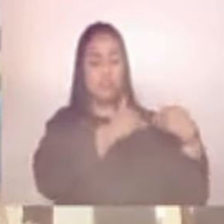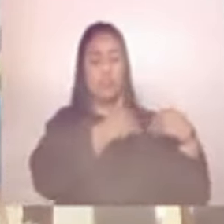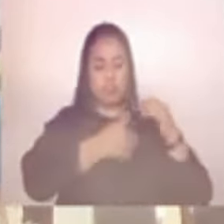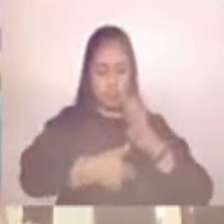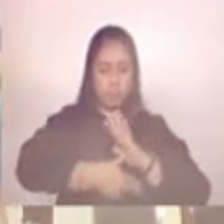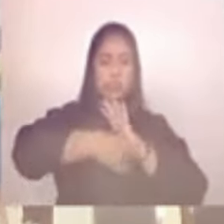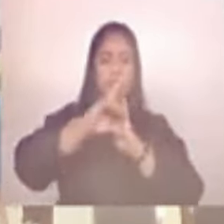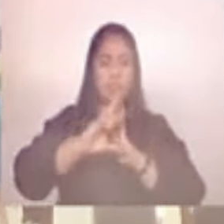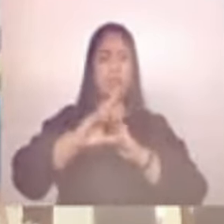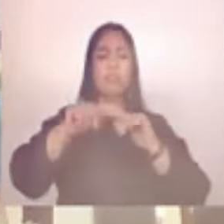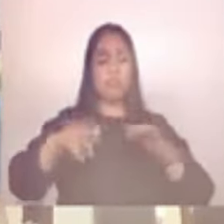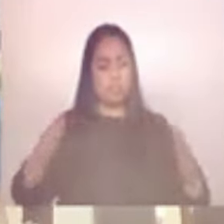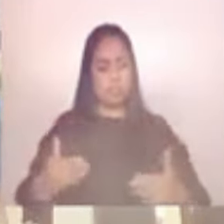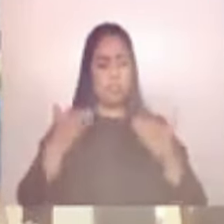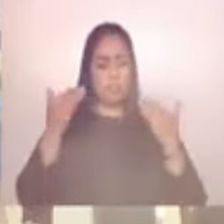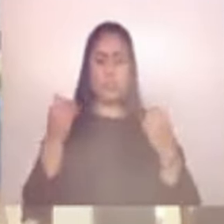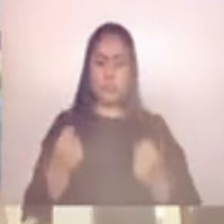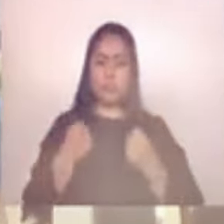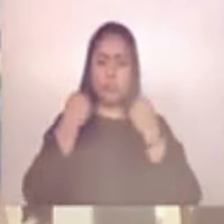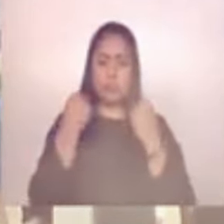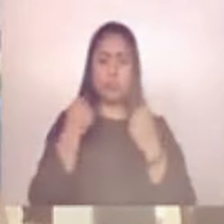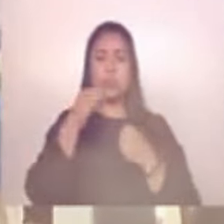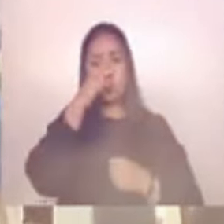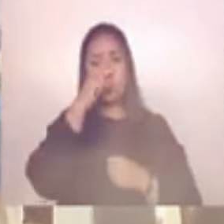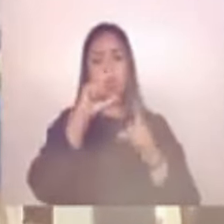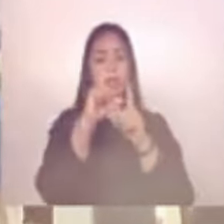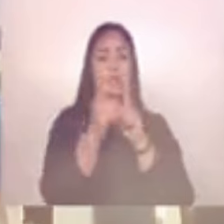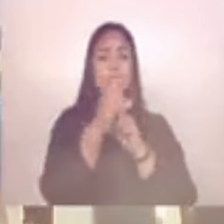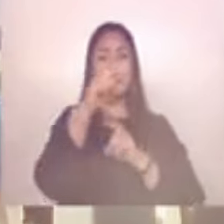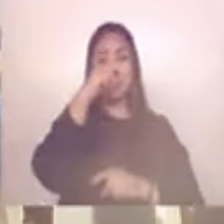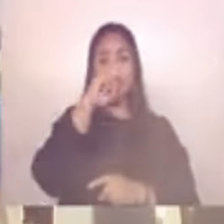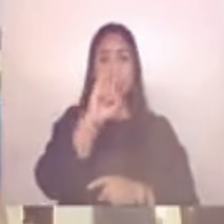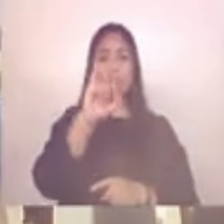fortalecimiento de la cultura tujal. El idioma tujal o